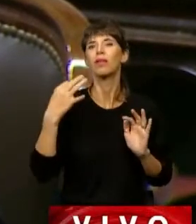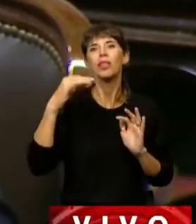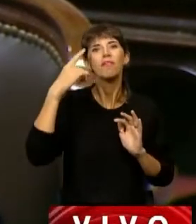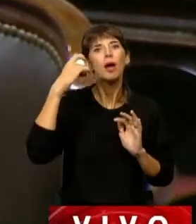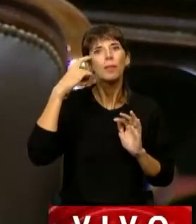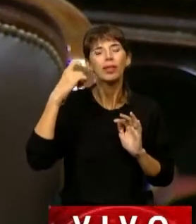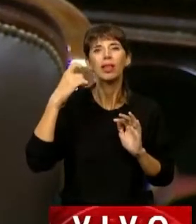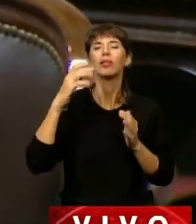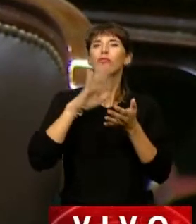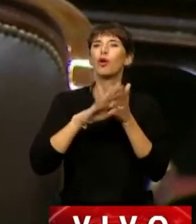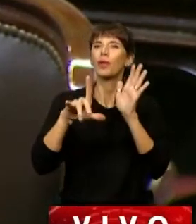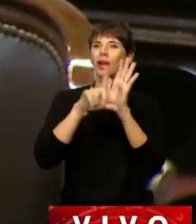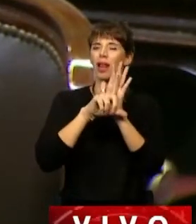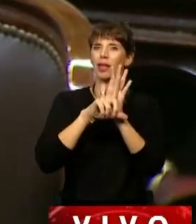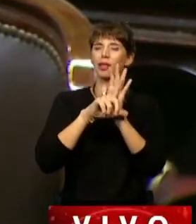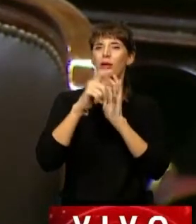la reglamentación de la ley